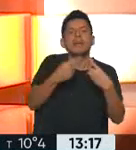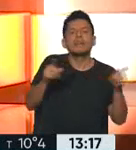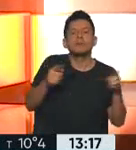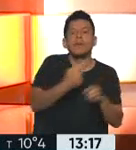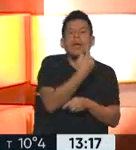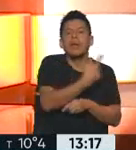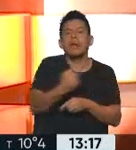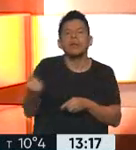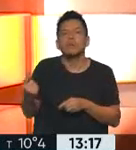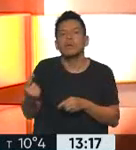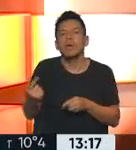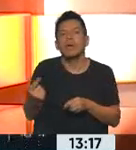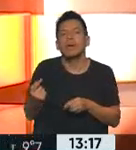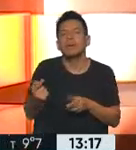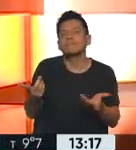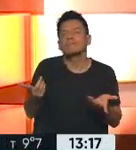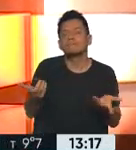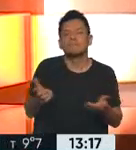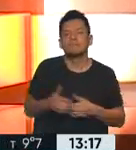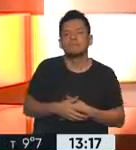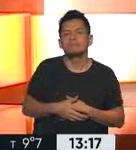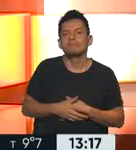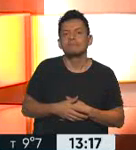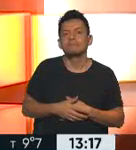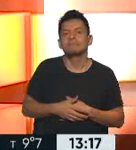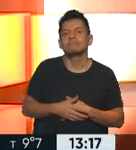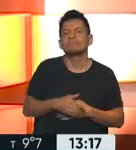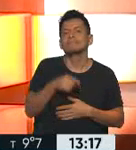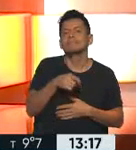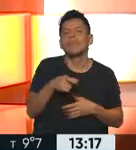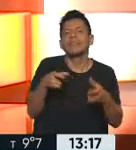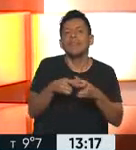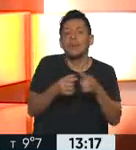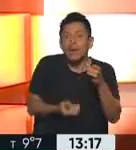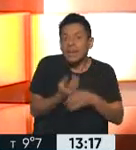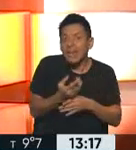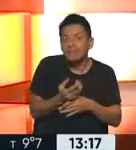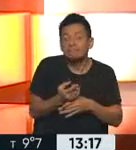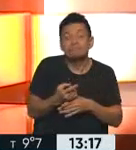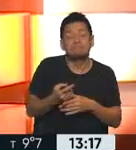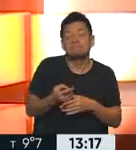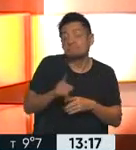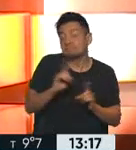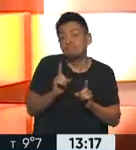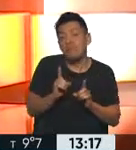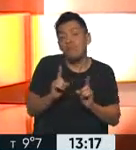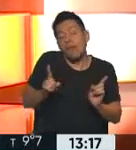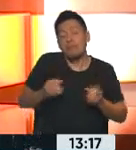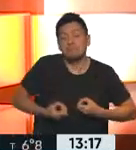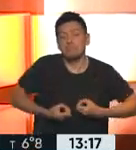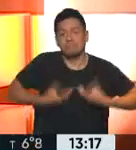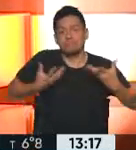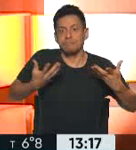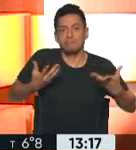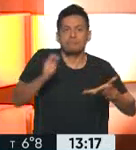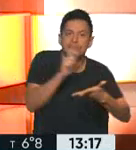disco, que no era la idea gestar un disco en esta situación, me fueron llevando